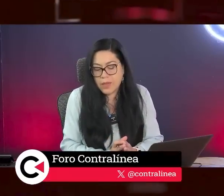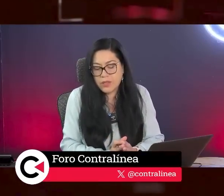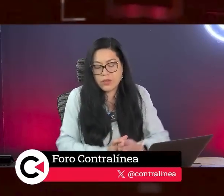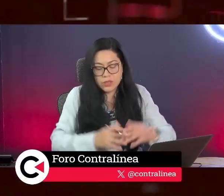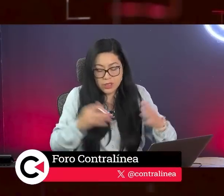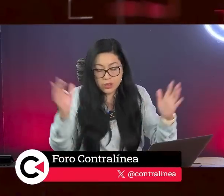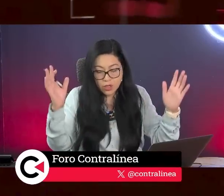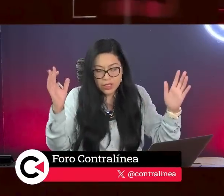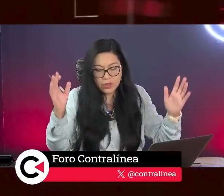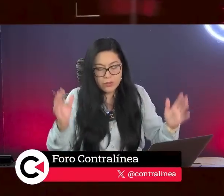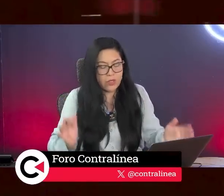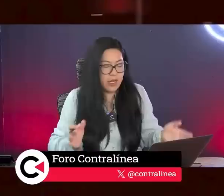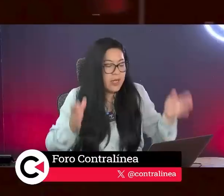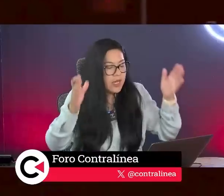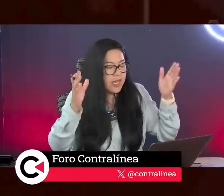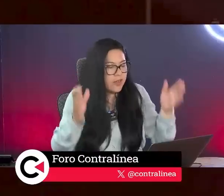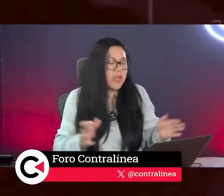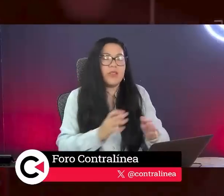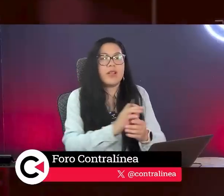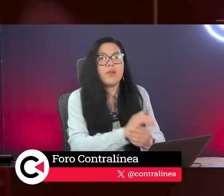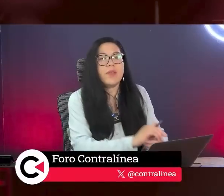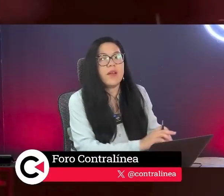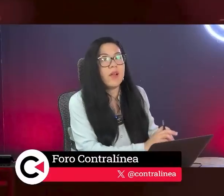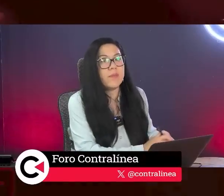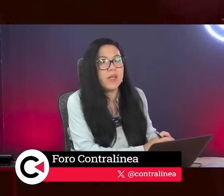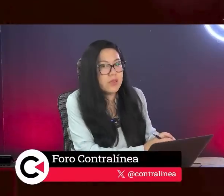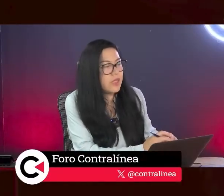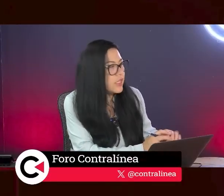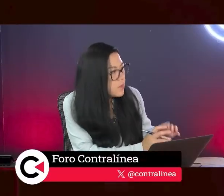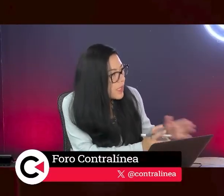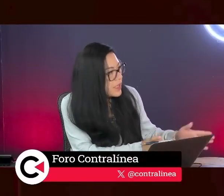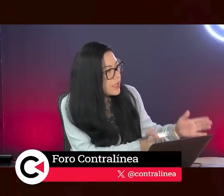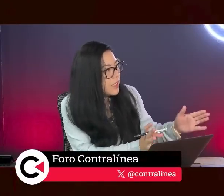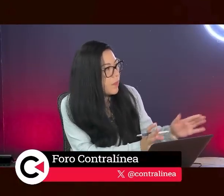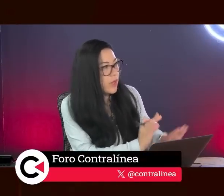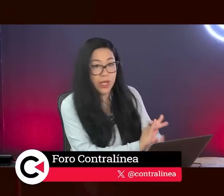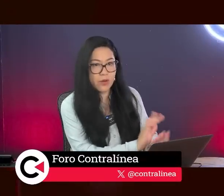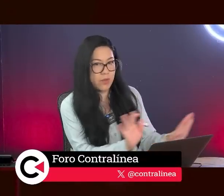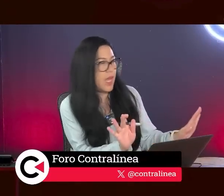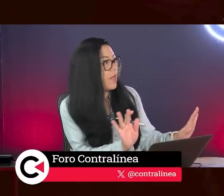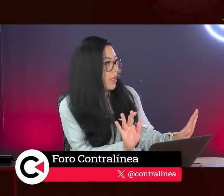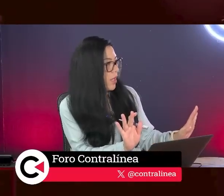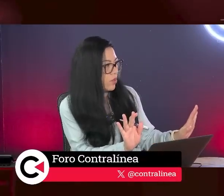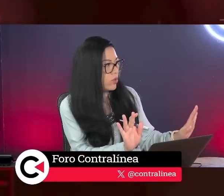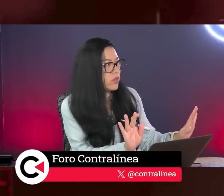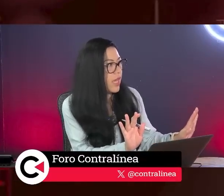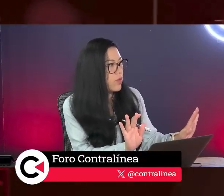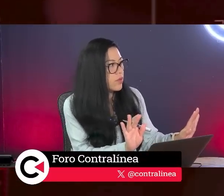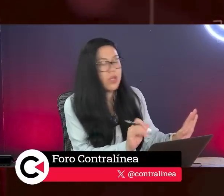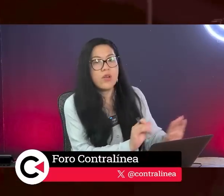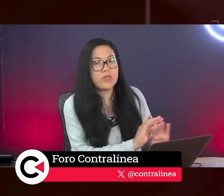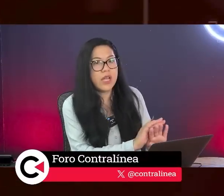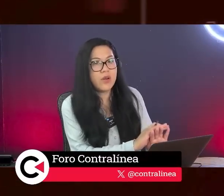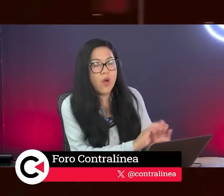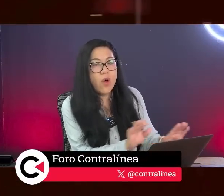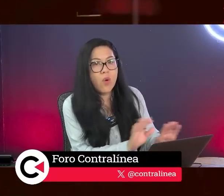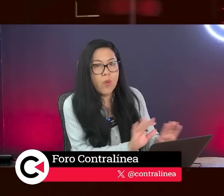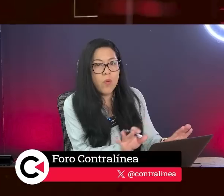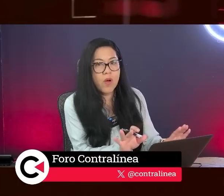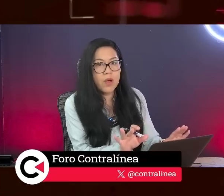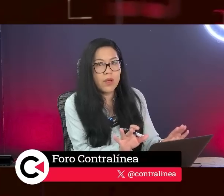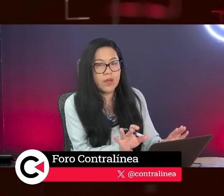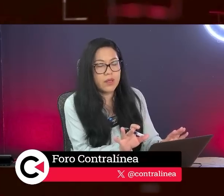de tamaños históricos, porque además hay que olvidarlo, al menos 3 meses se paró la economía en todos lados. O sea,